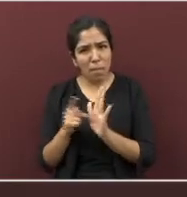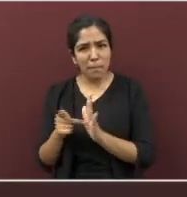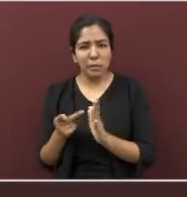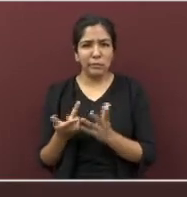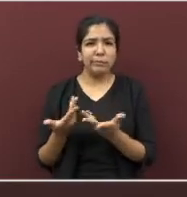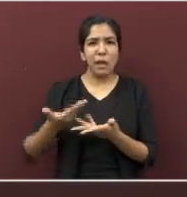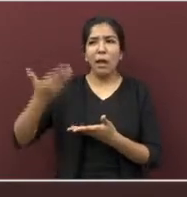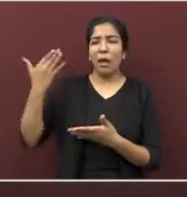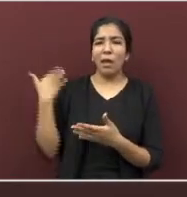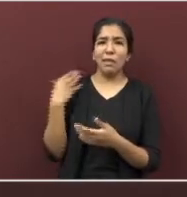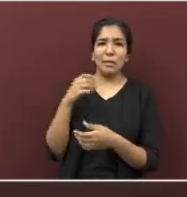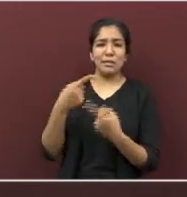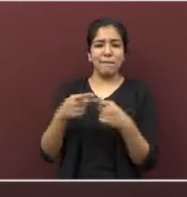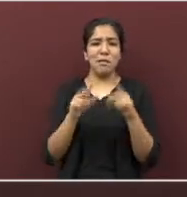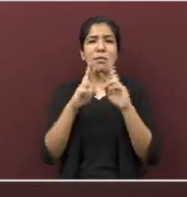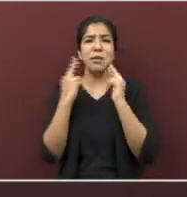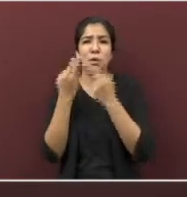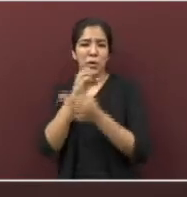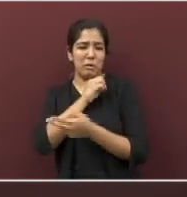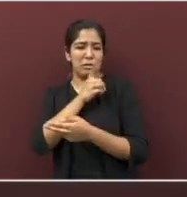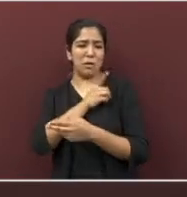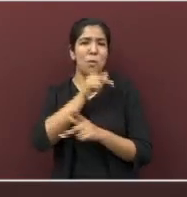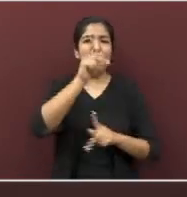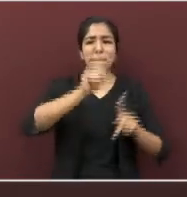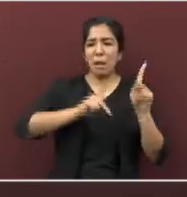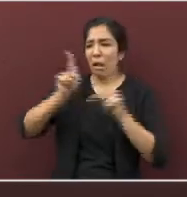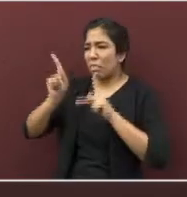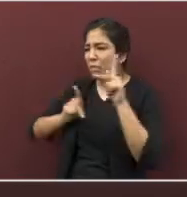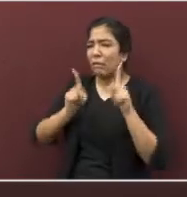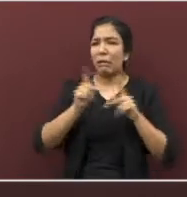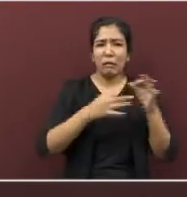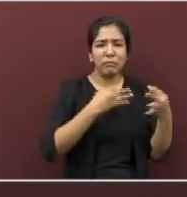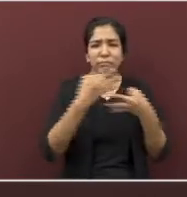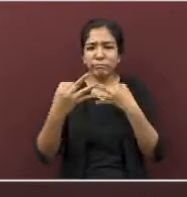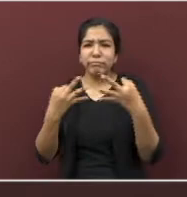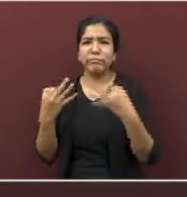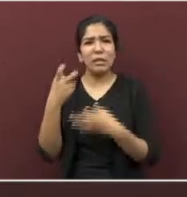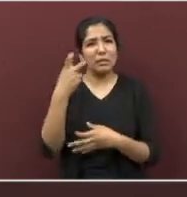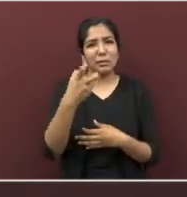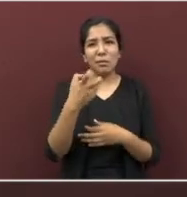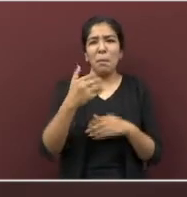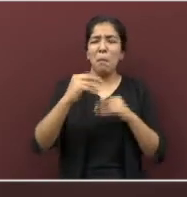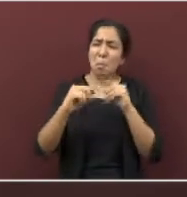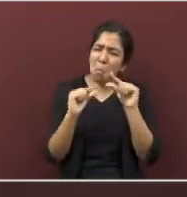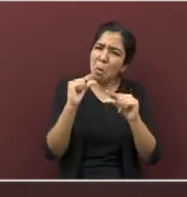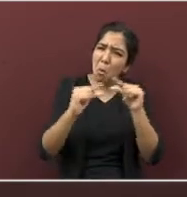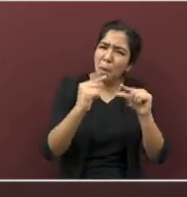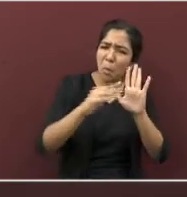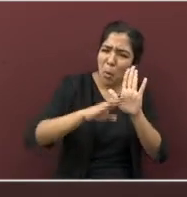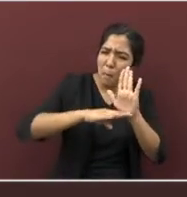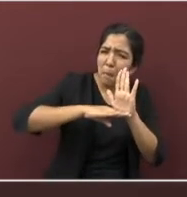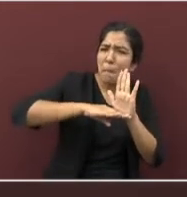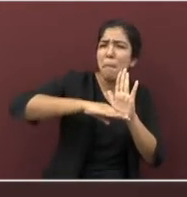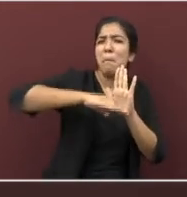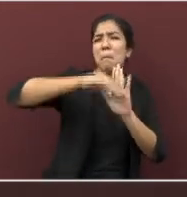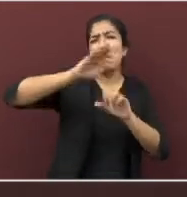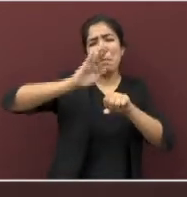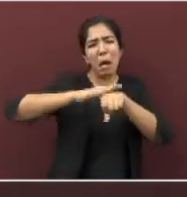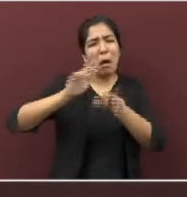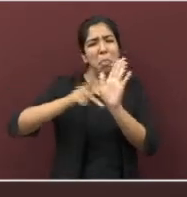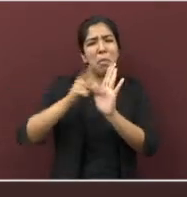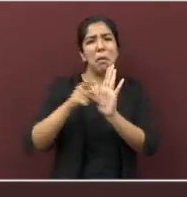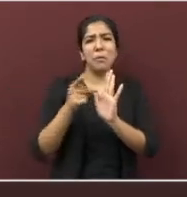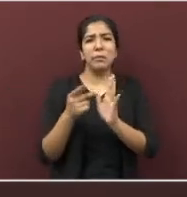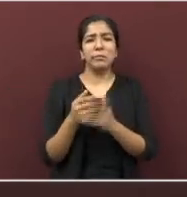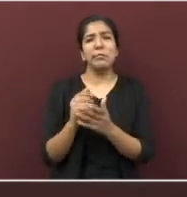que podemos avanzar cada vez cada vez más así que respetable familia veracruzana a